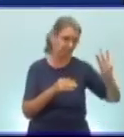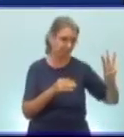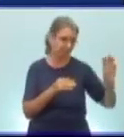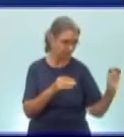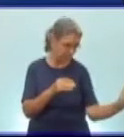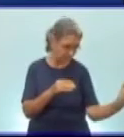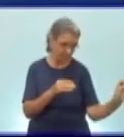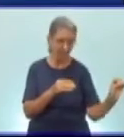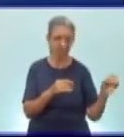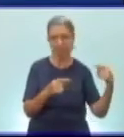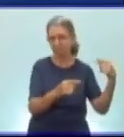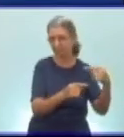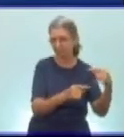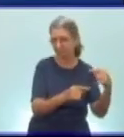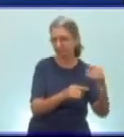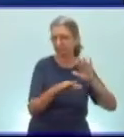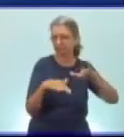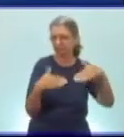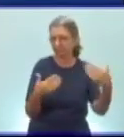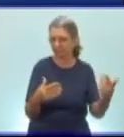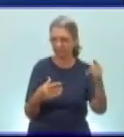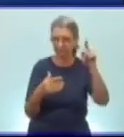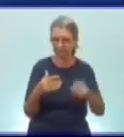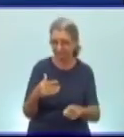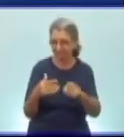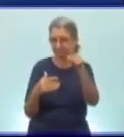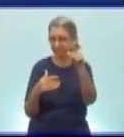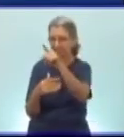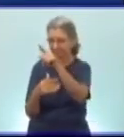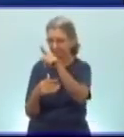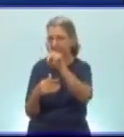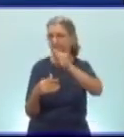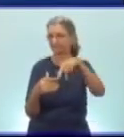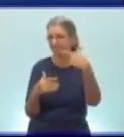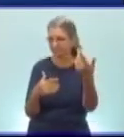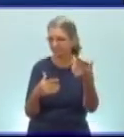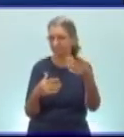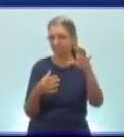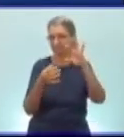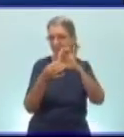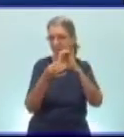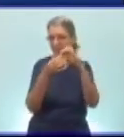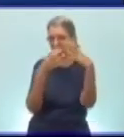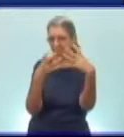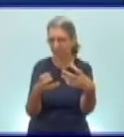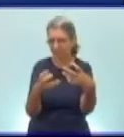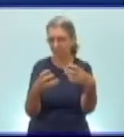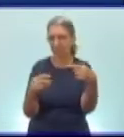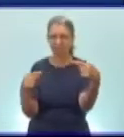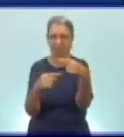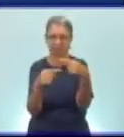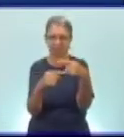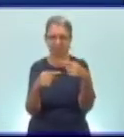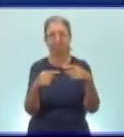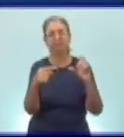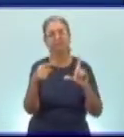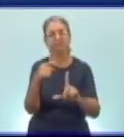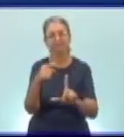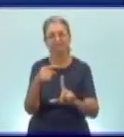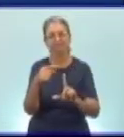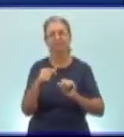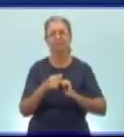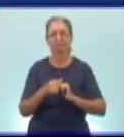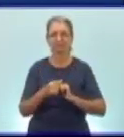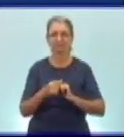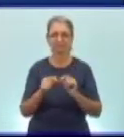angular de este sistema, bueno, pues sería igual a la raíz cuadrada de la constante G o de la gravedad sobre